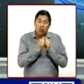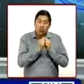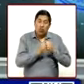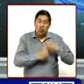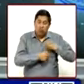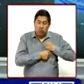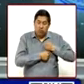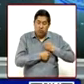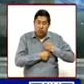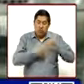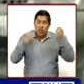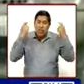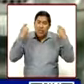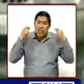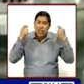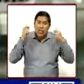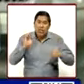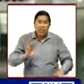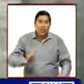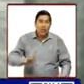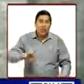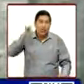de encontrarla.